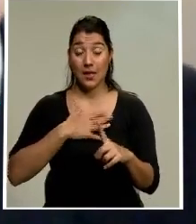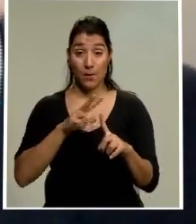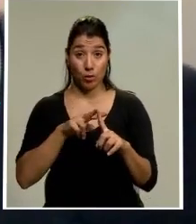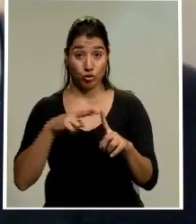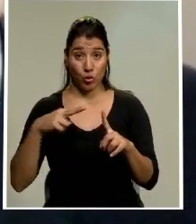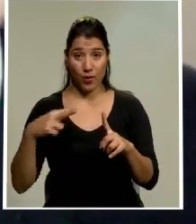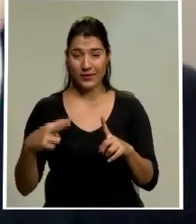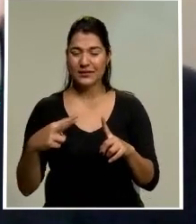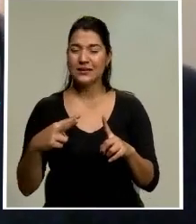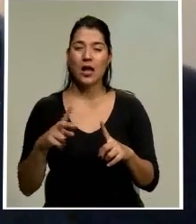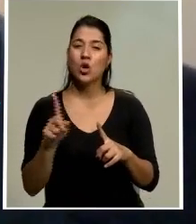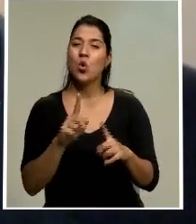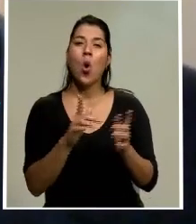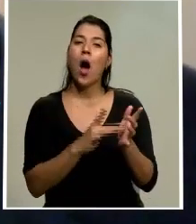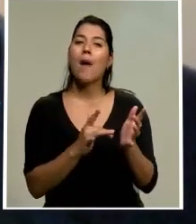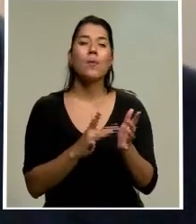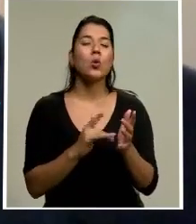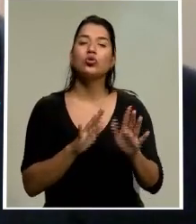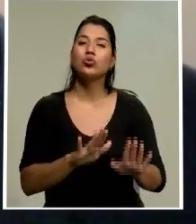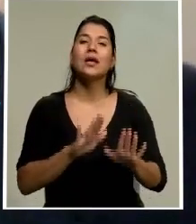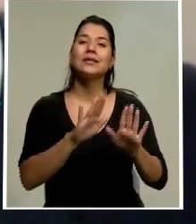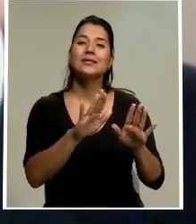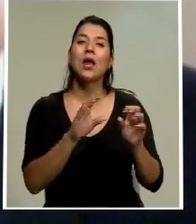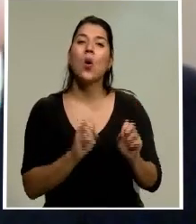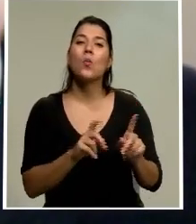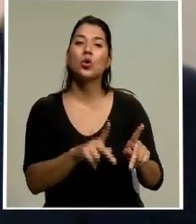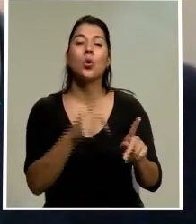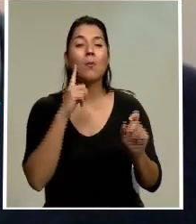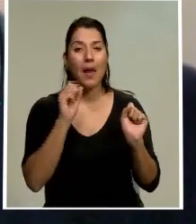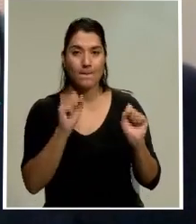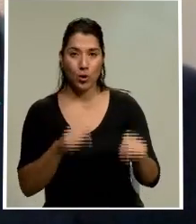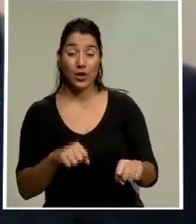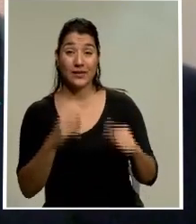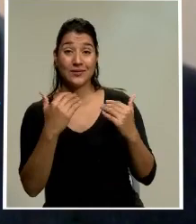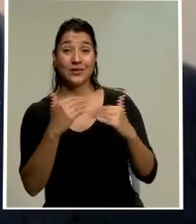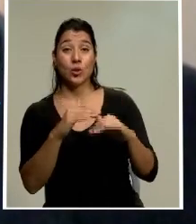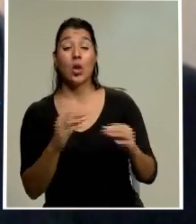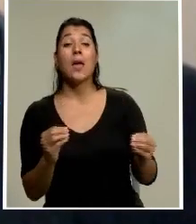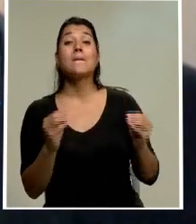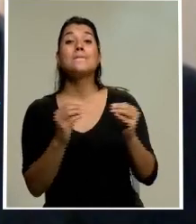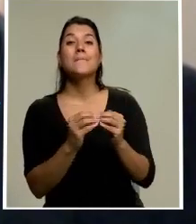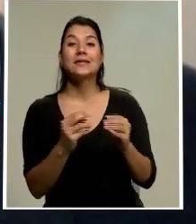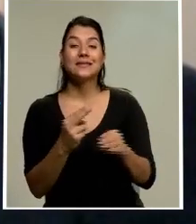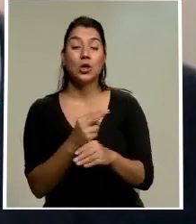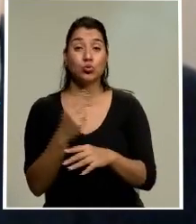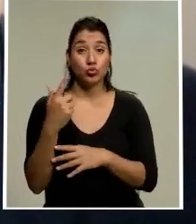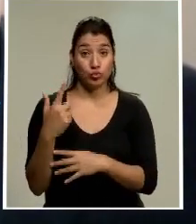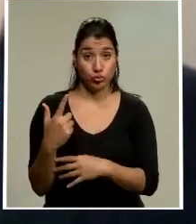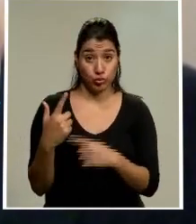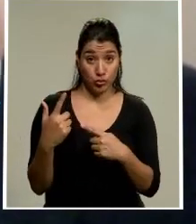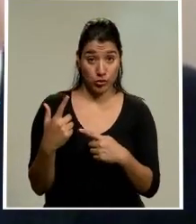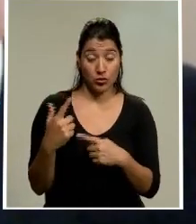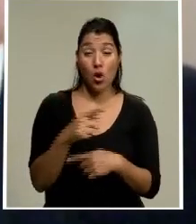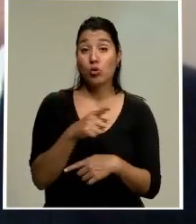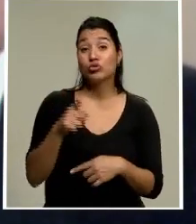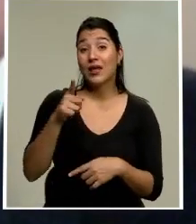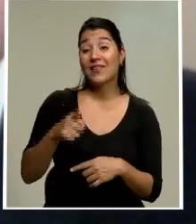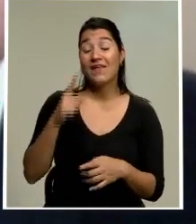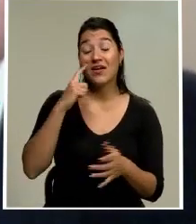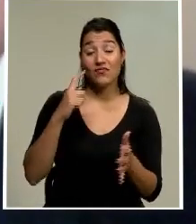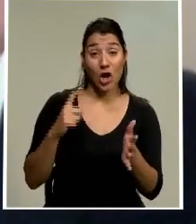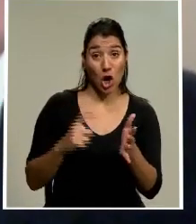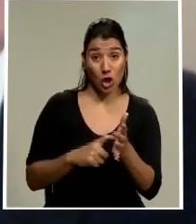excelente oportunidad para restringir aún más las armas de fuego. Hay que reconocer que en